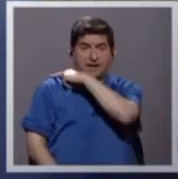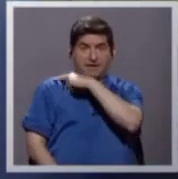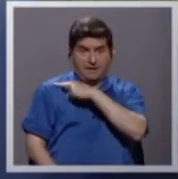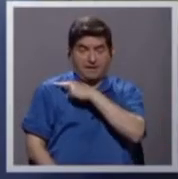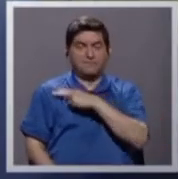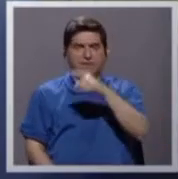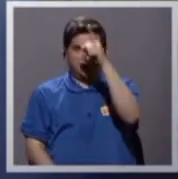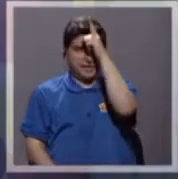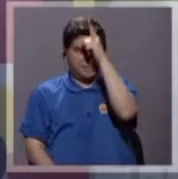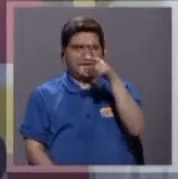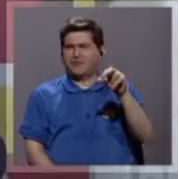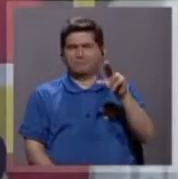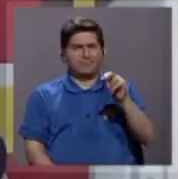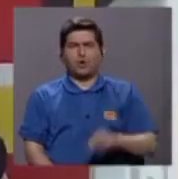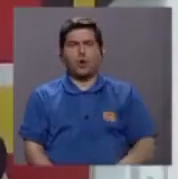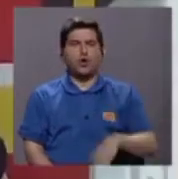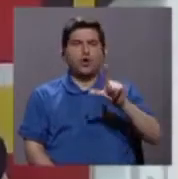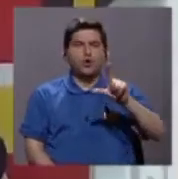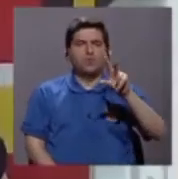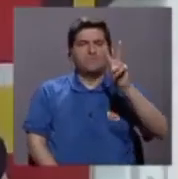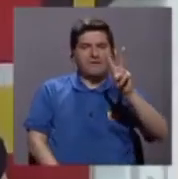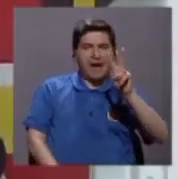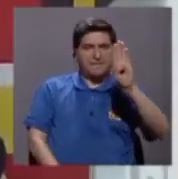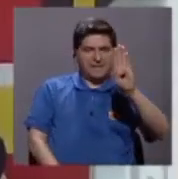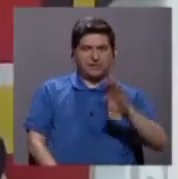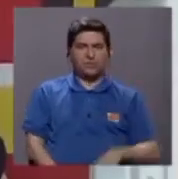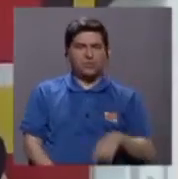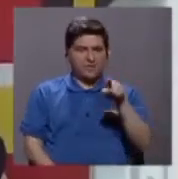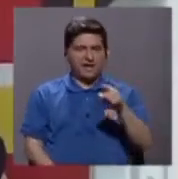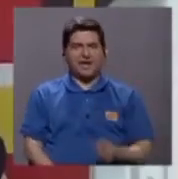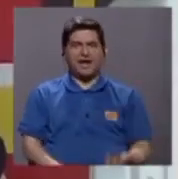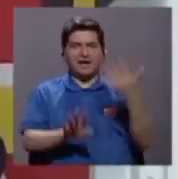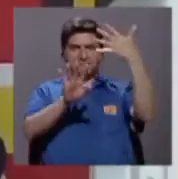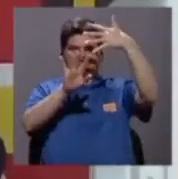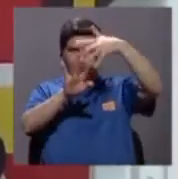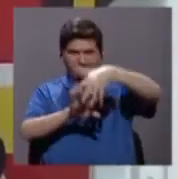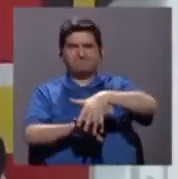Beethoven estaba integrado con